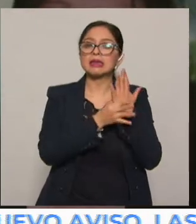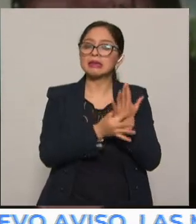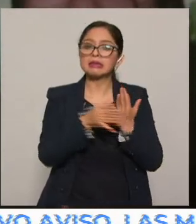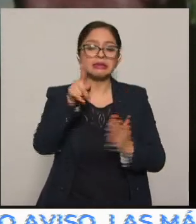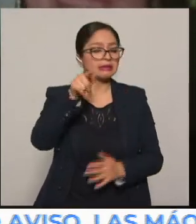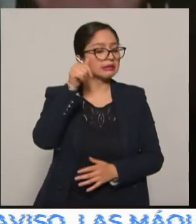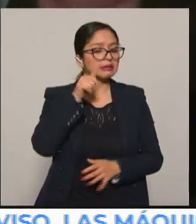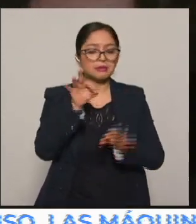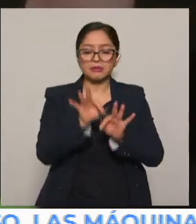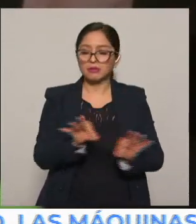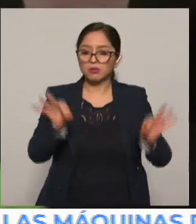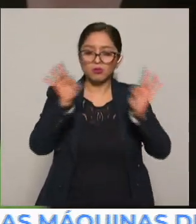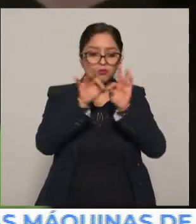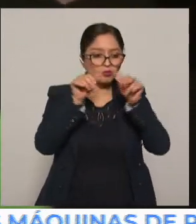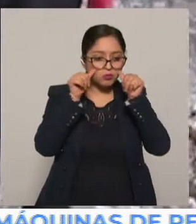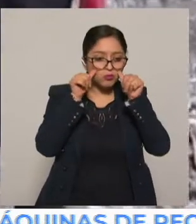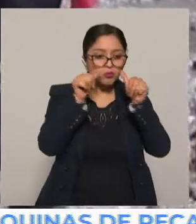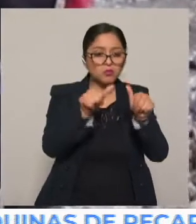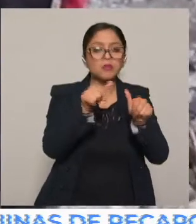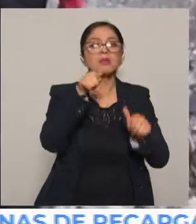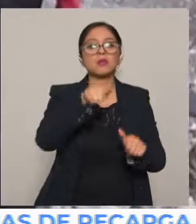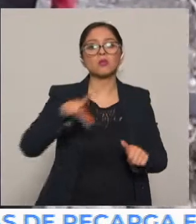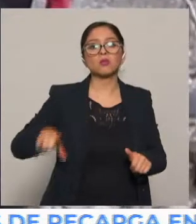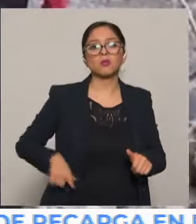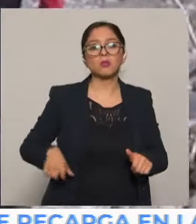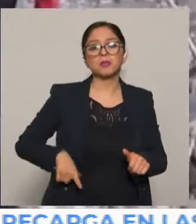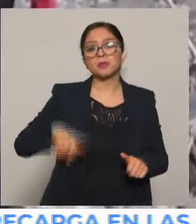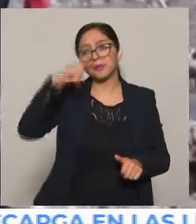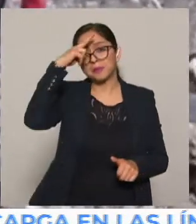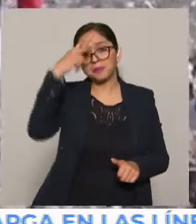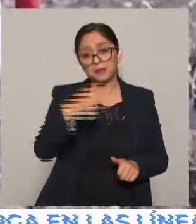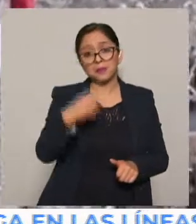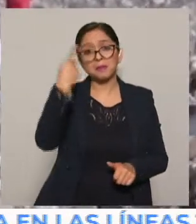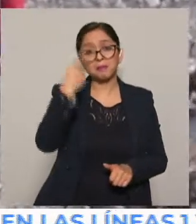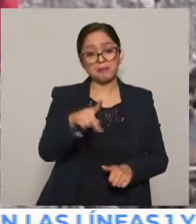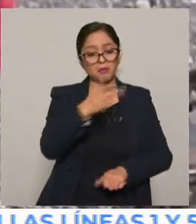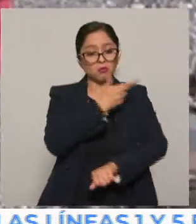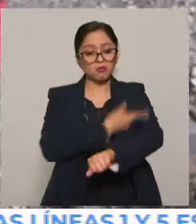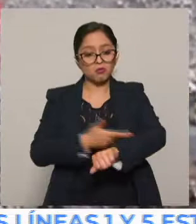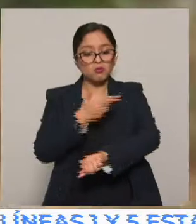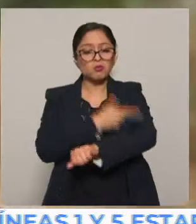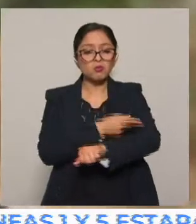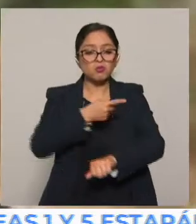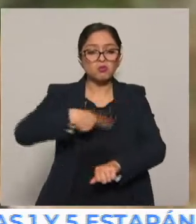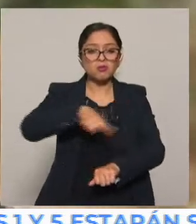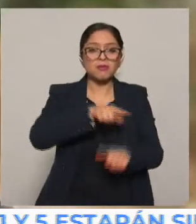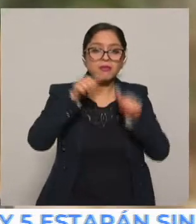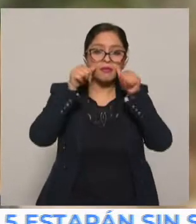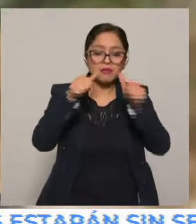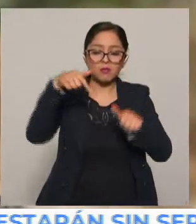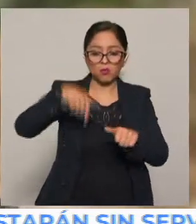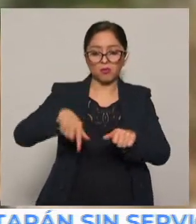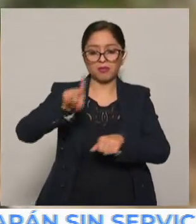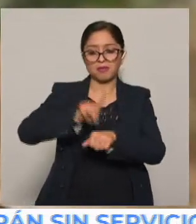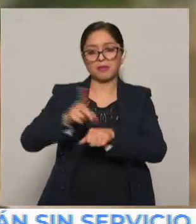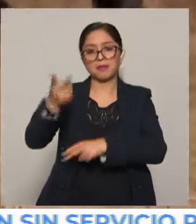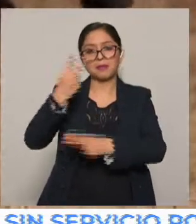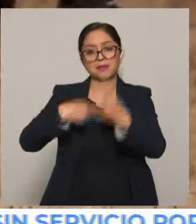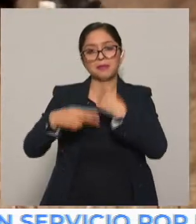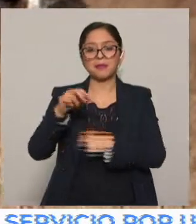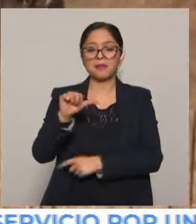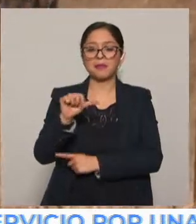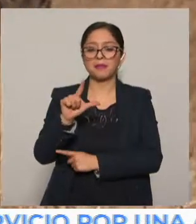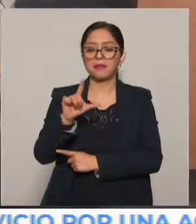todos los gobiernos de México. Para hablarnos de cuál debe ser la labor en estas agencias especializadas, hoy nos acompaña en el estudio de Café Capital Aleida Hernández.